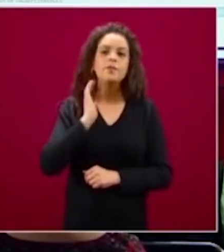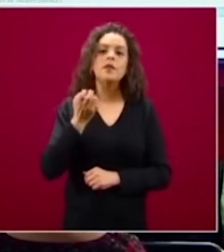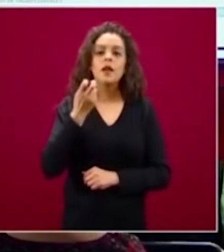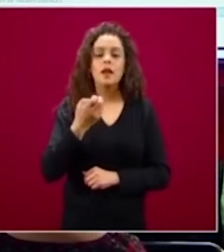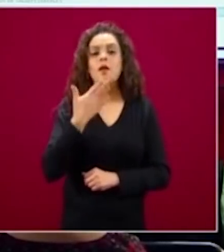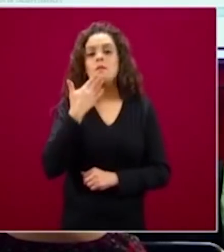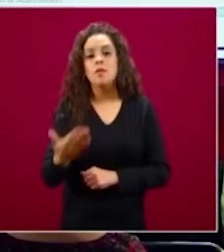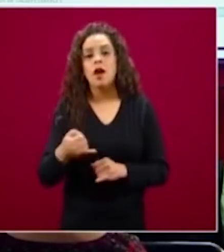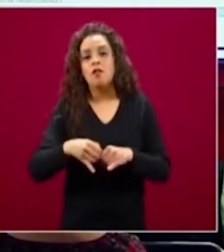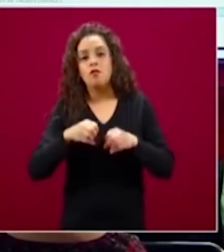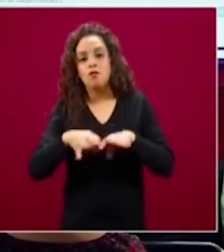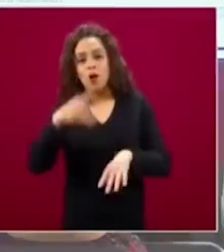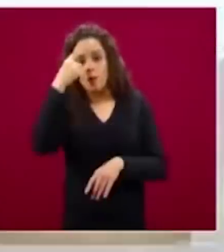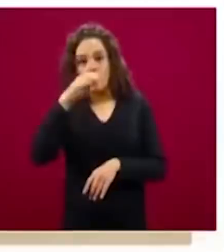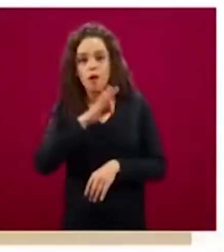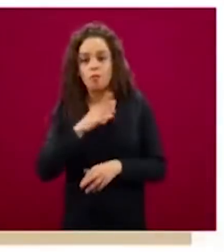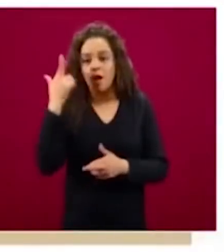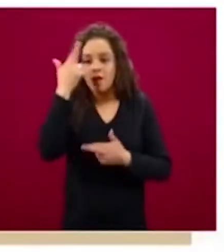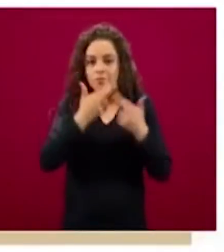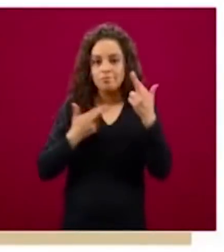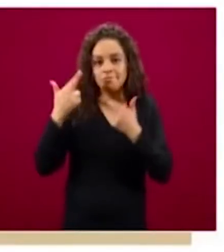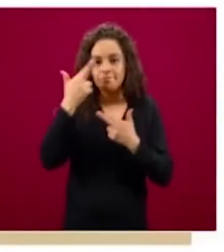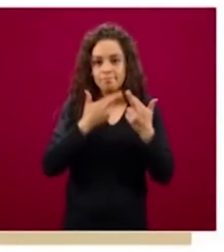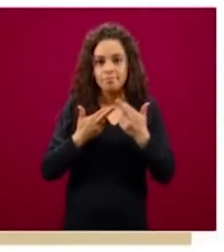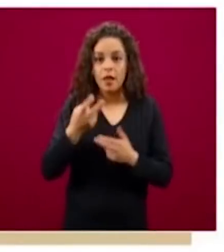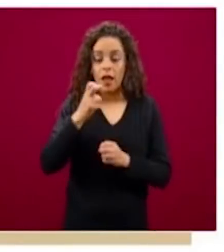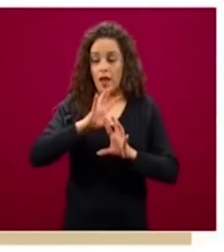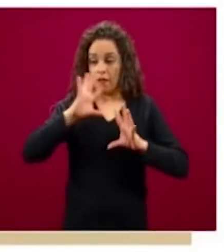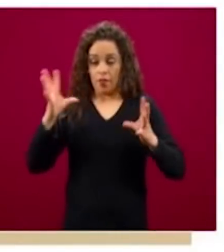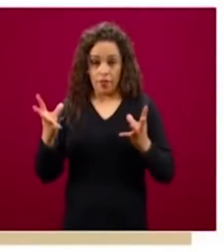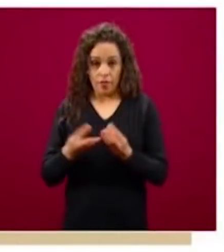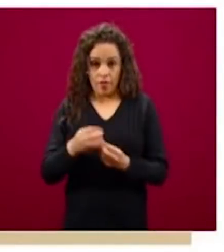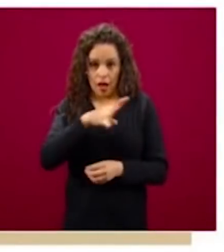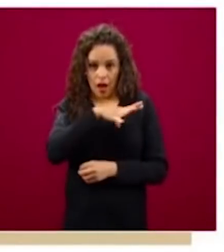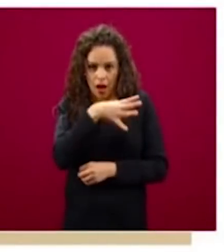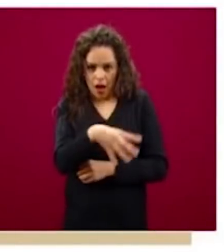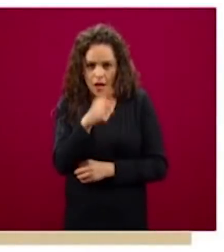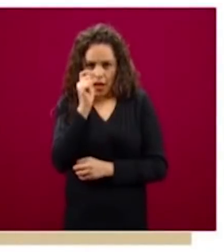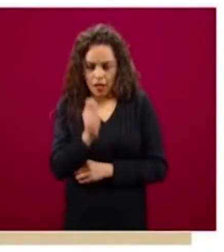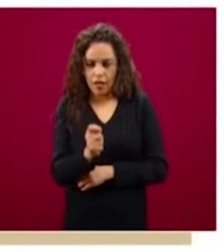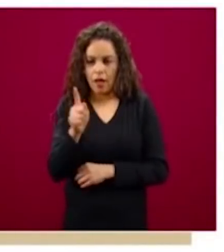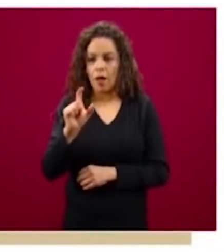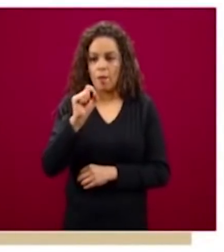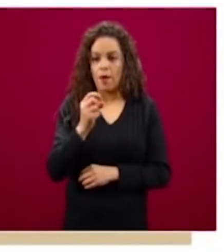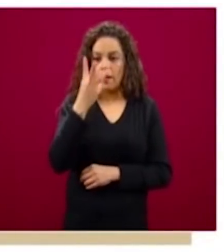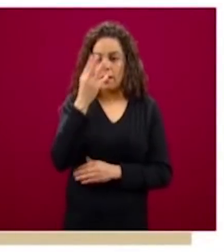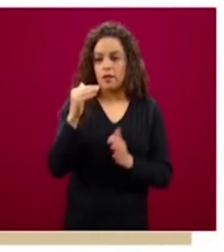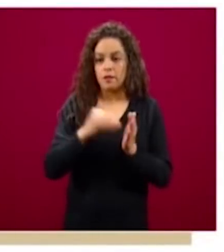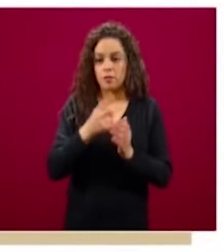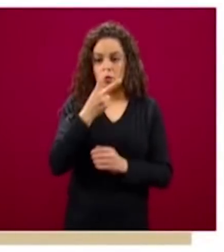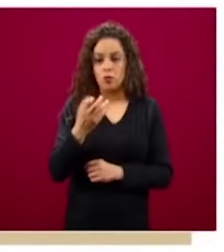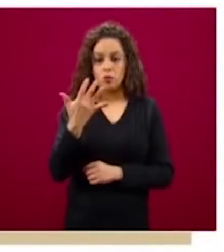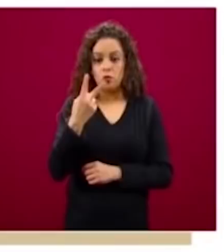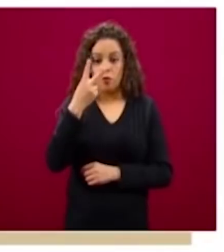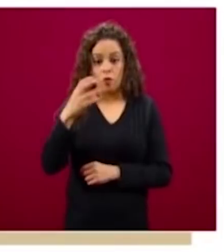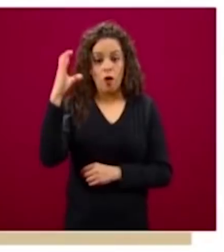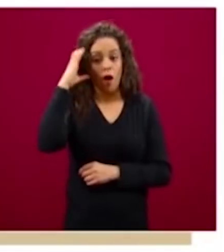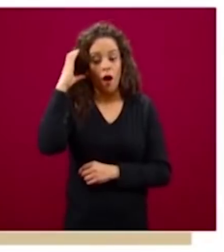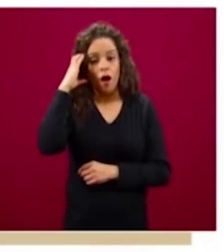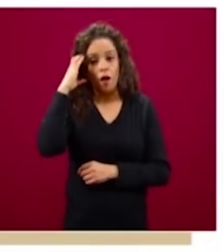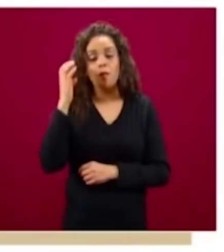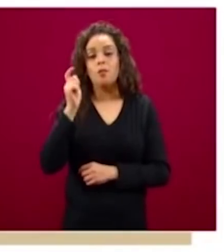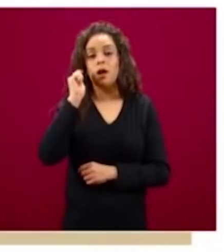para poder analizar, y lo que de manera general nos dice es que de esas 23.252 camas para